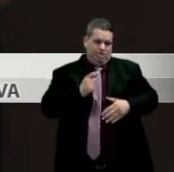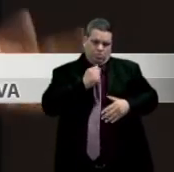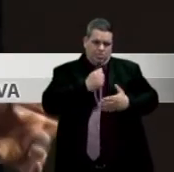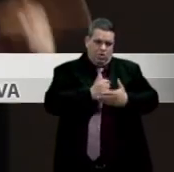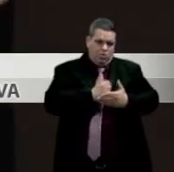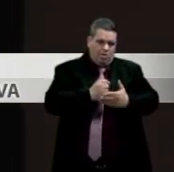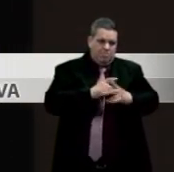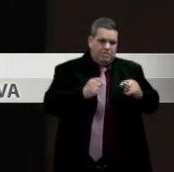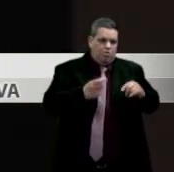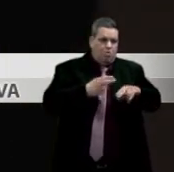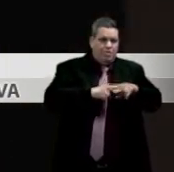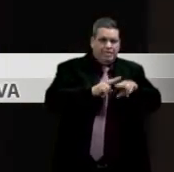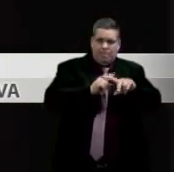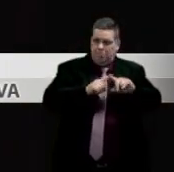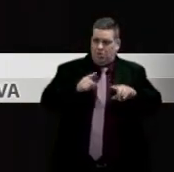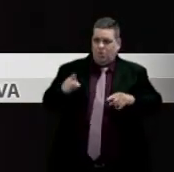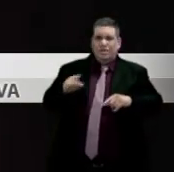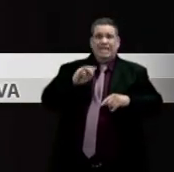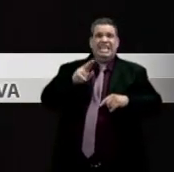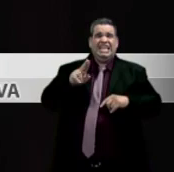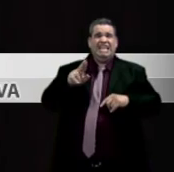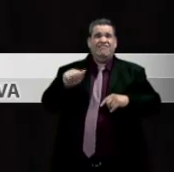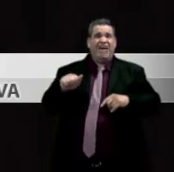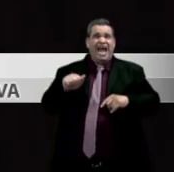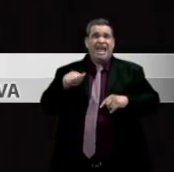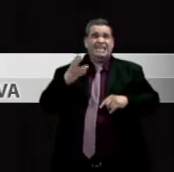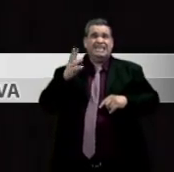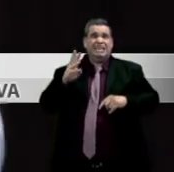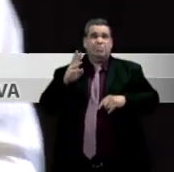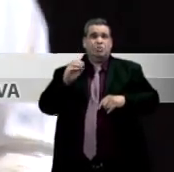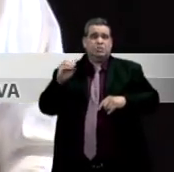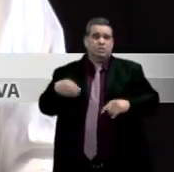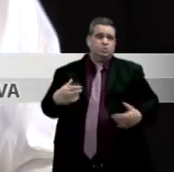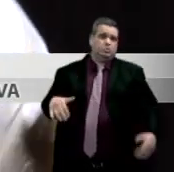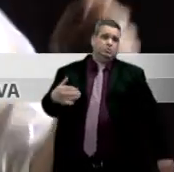mi cheque va a aumentar, pero van a poner una tasa de 16%.